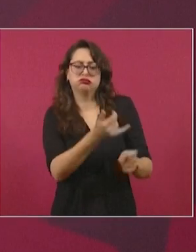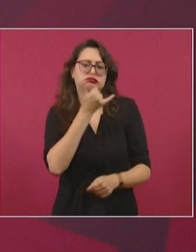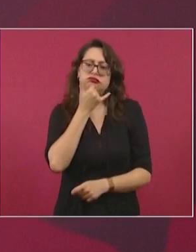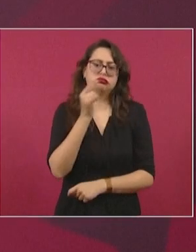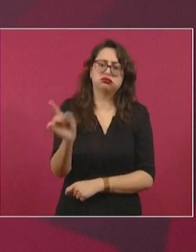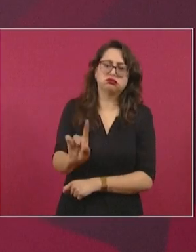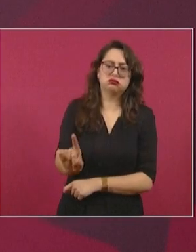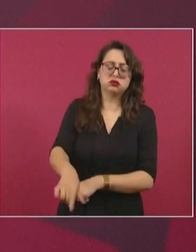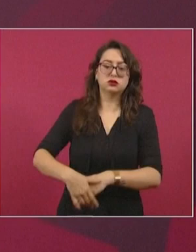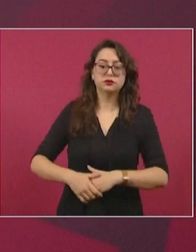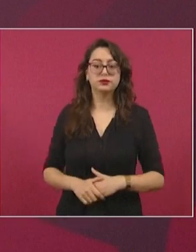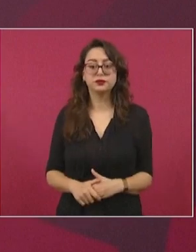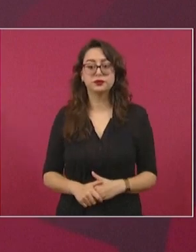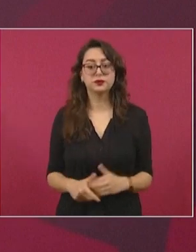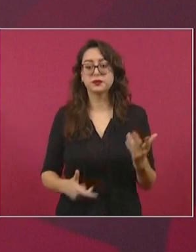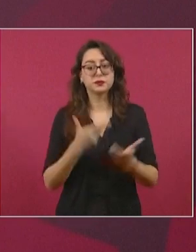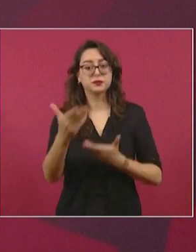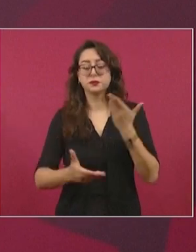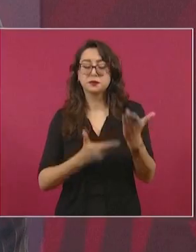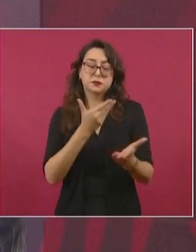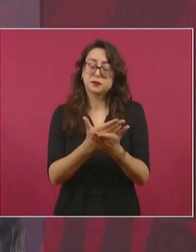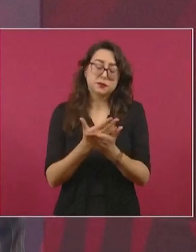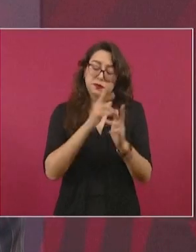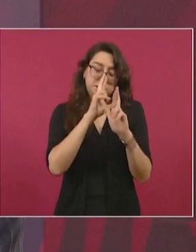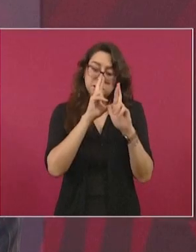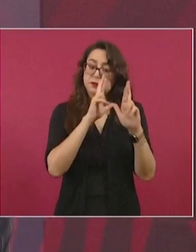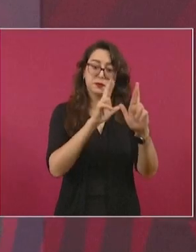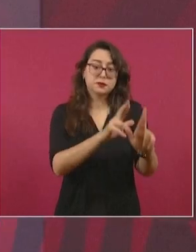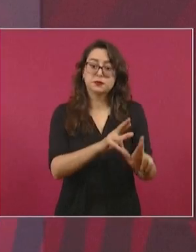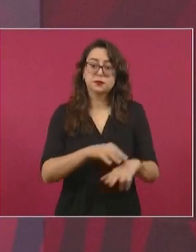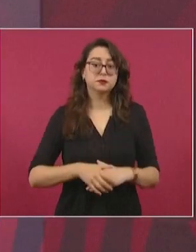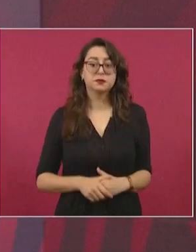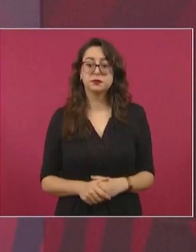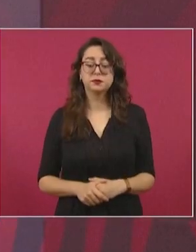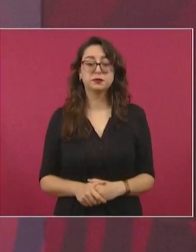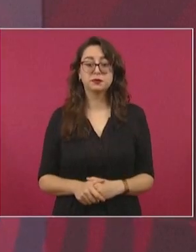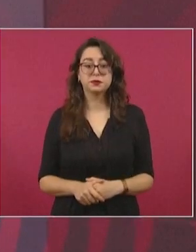señora con todo respeto usurpadora